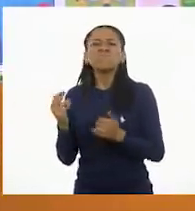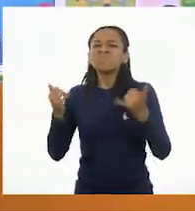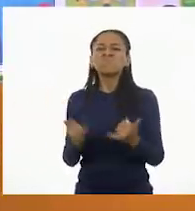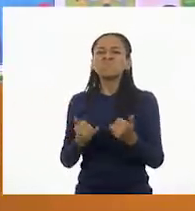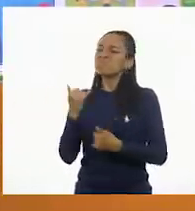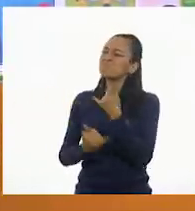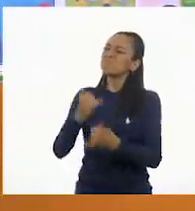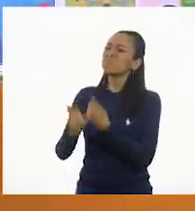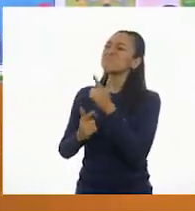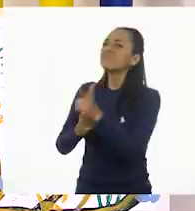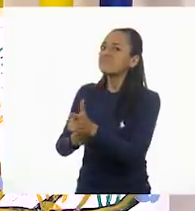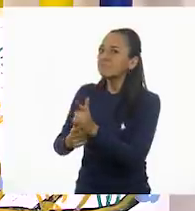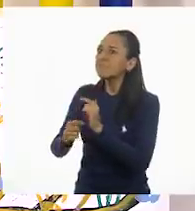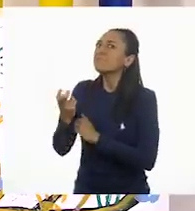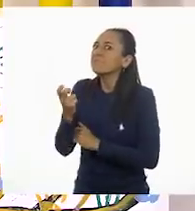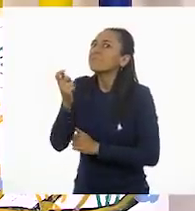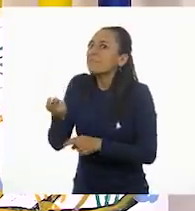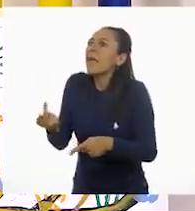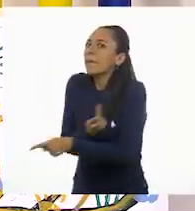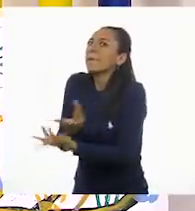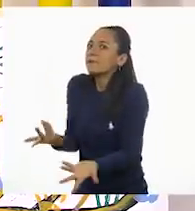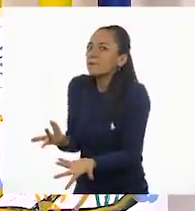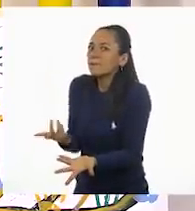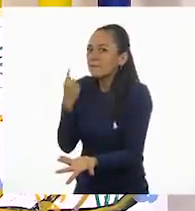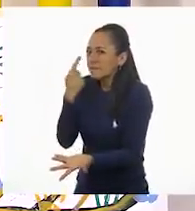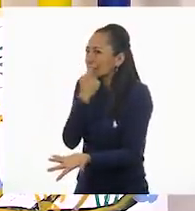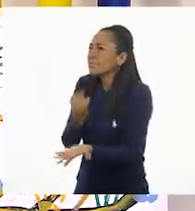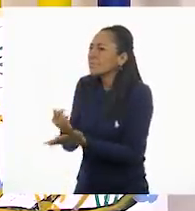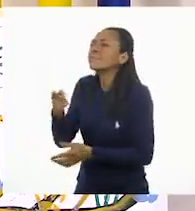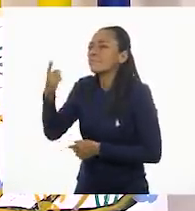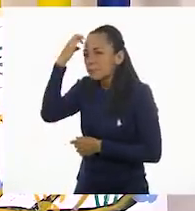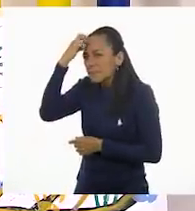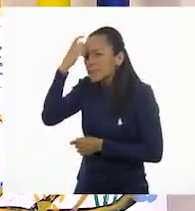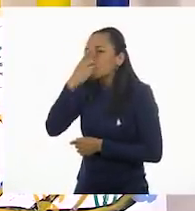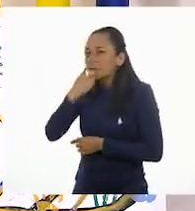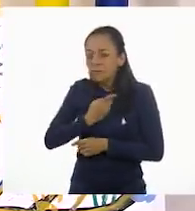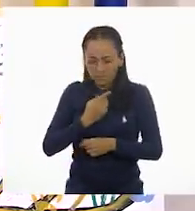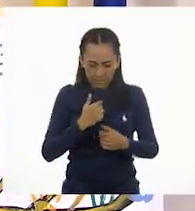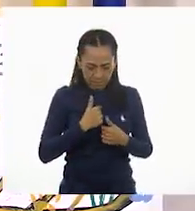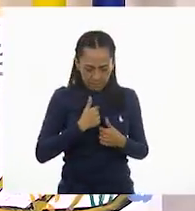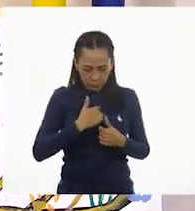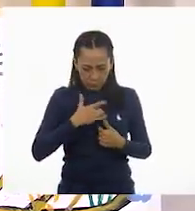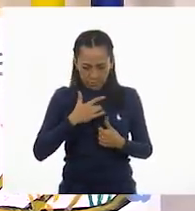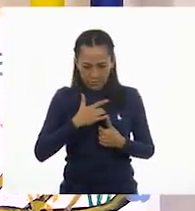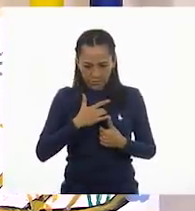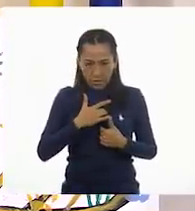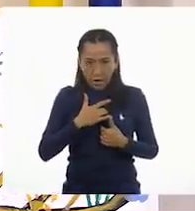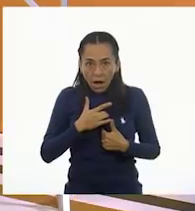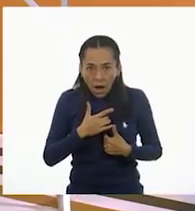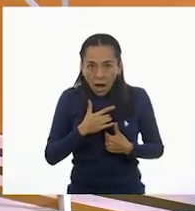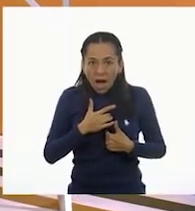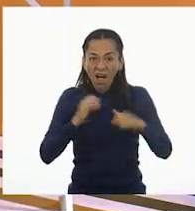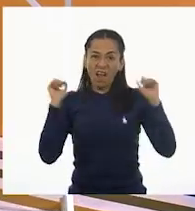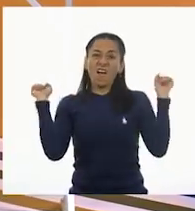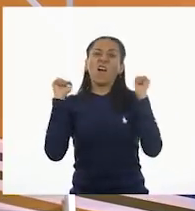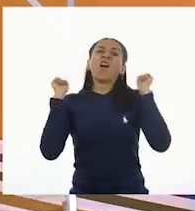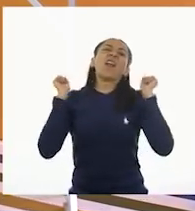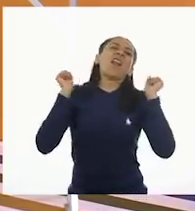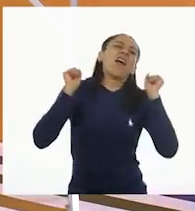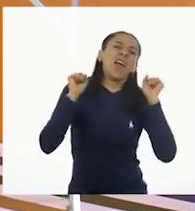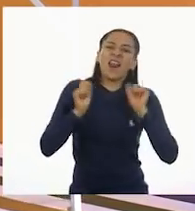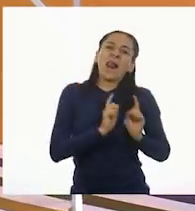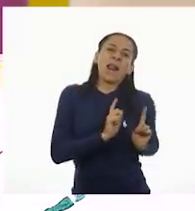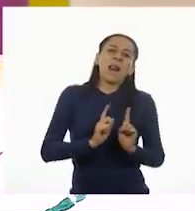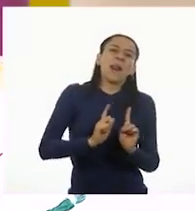Panchito. ¿Qué fue? Pues yo creo que corrieron para llegar al salón y que Nacho se lastimó. Y